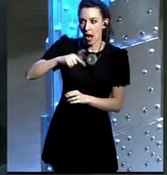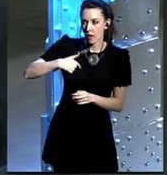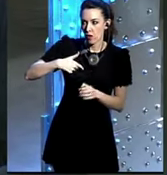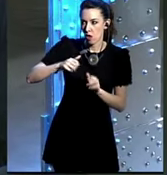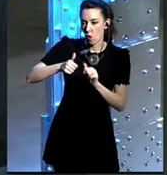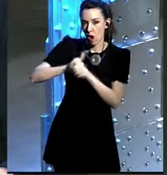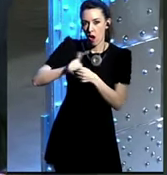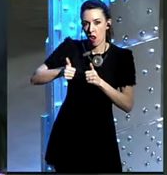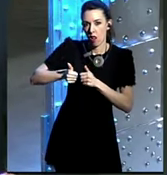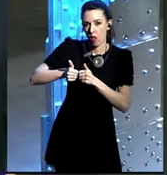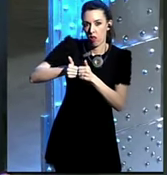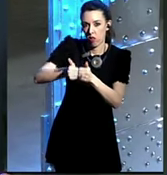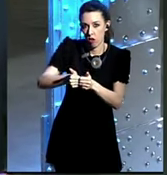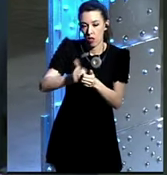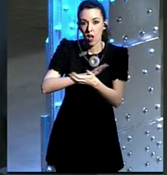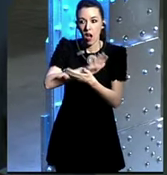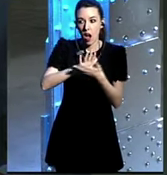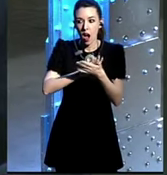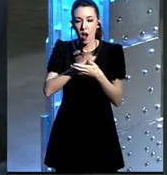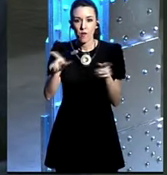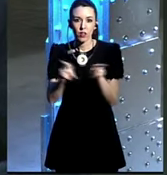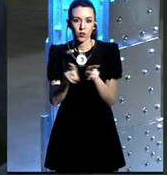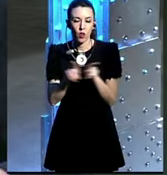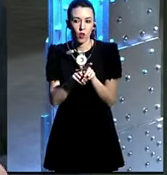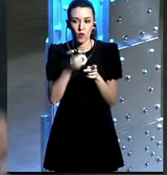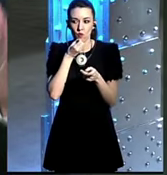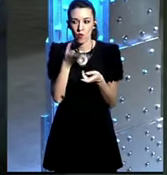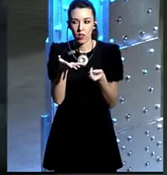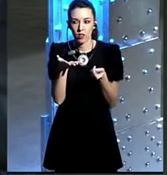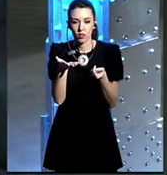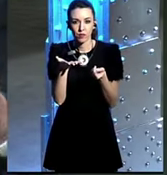ellos? Estamos hablando de